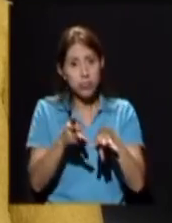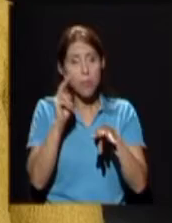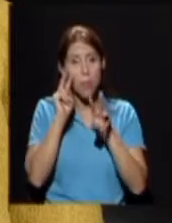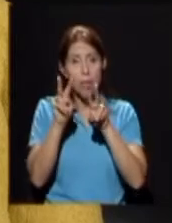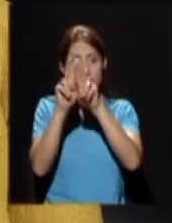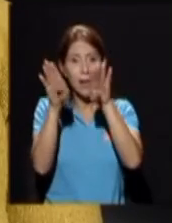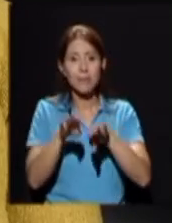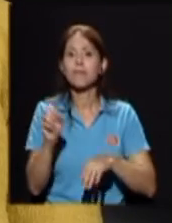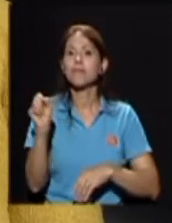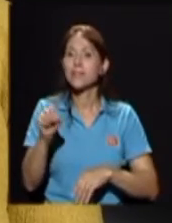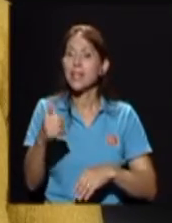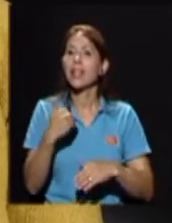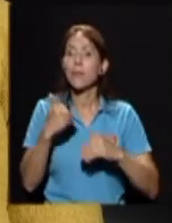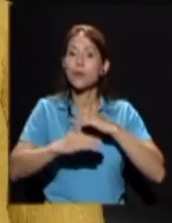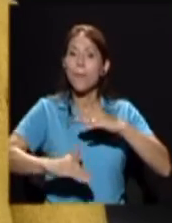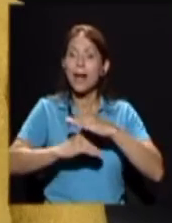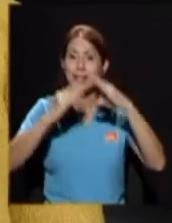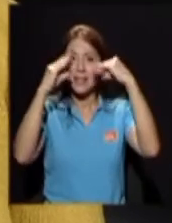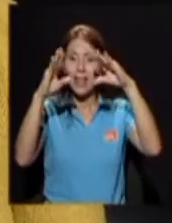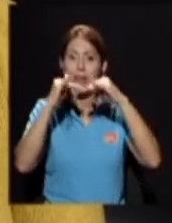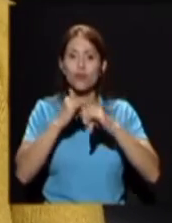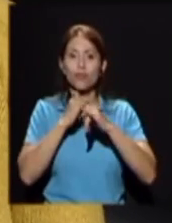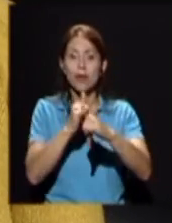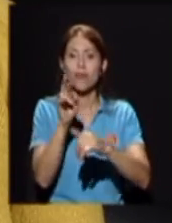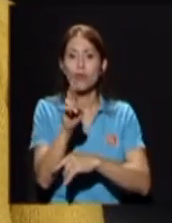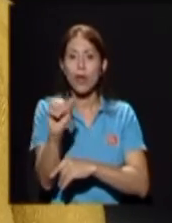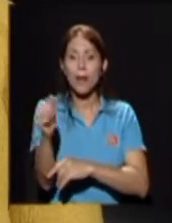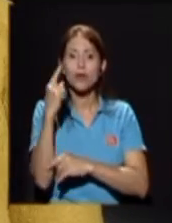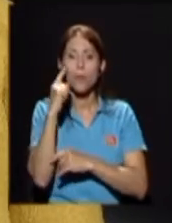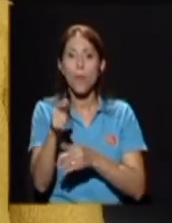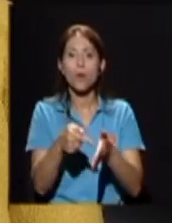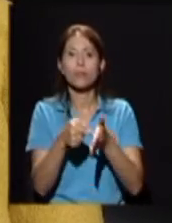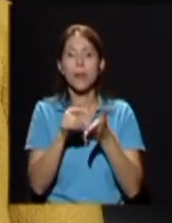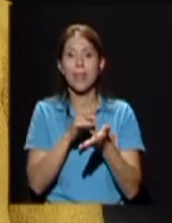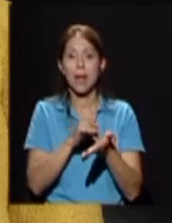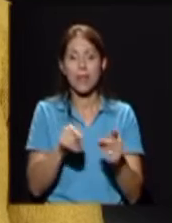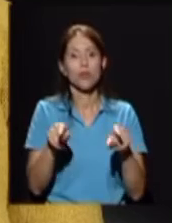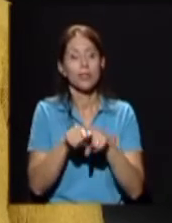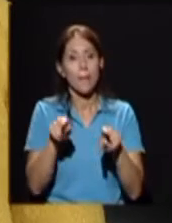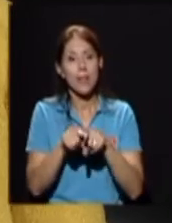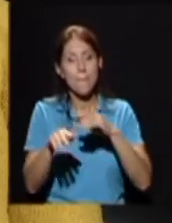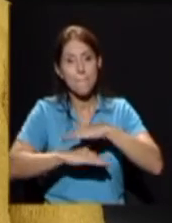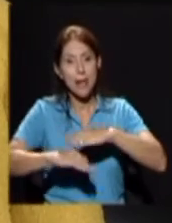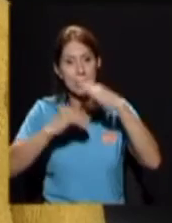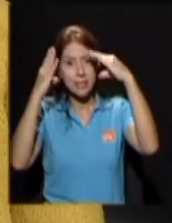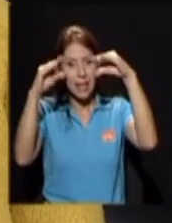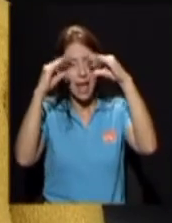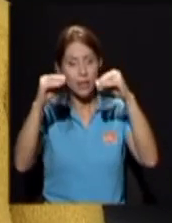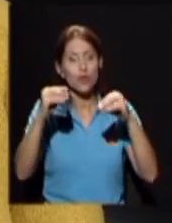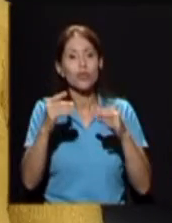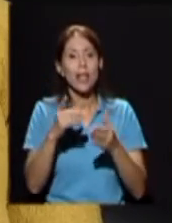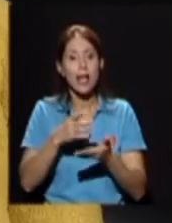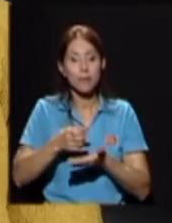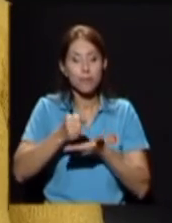datos de recursos de amparo por medicamentos, tenemos las bases de datos de los muestreos de expedientes que hicimos, el que le